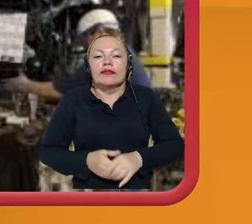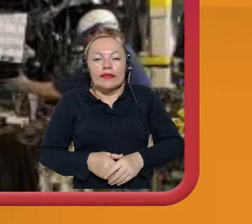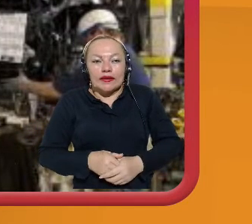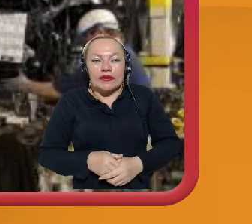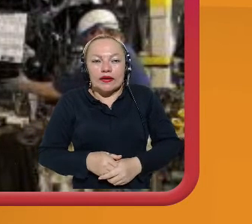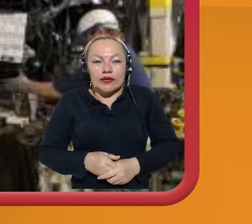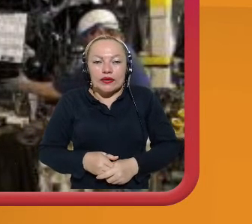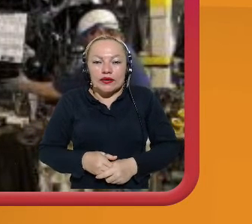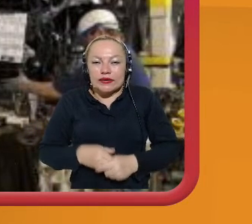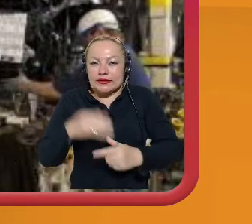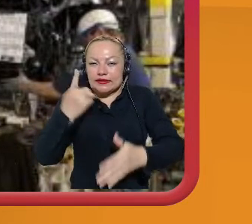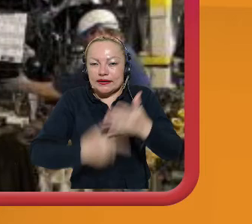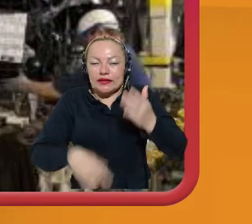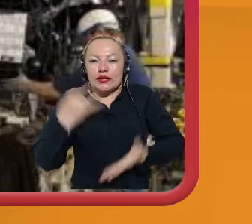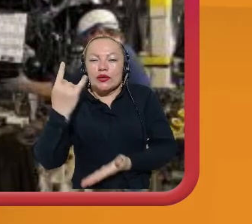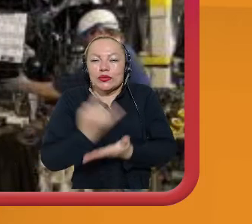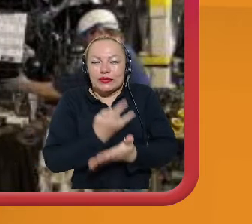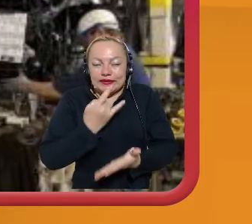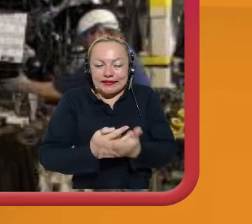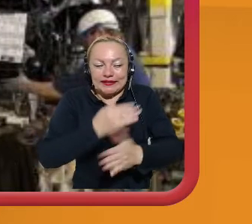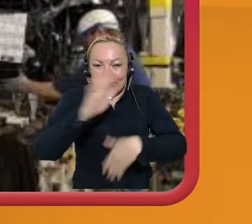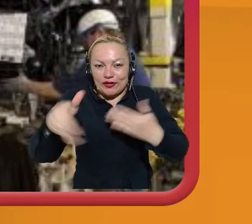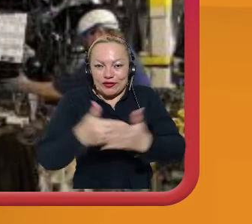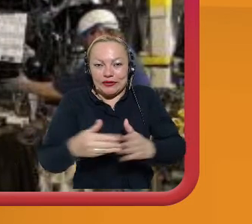el personal que utilizaron para hacer esto